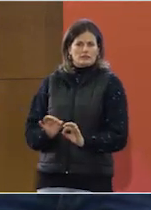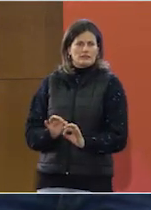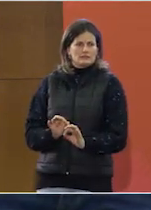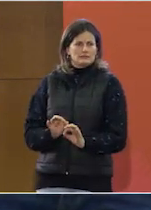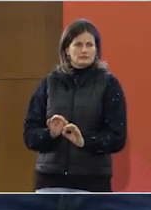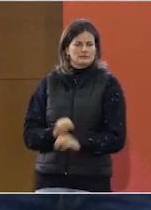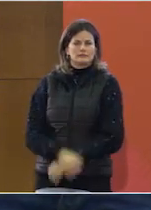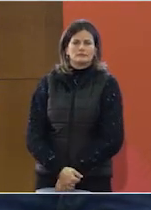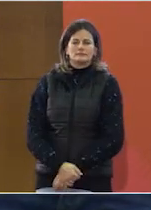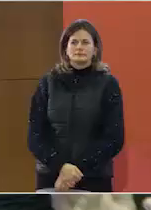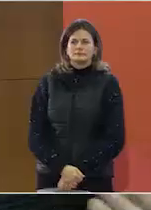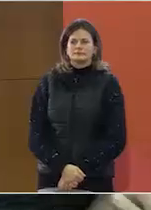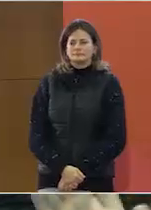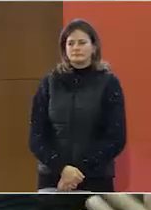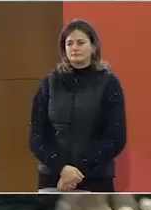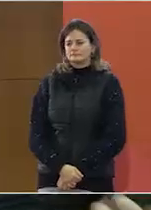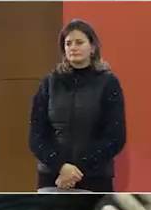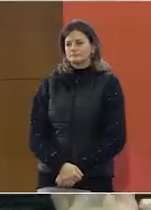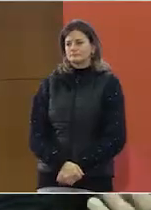promesas